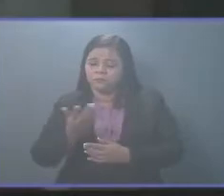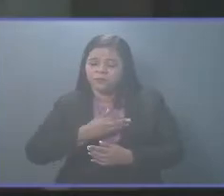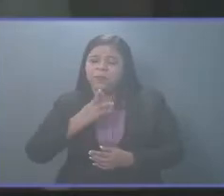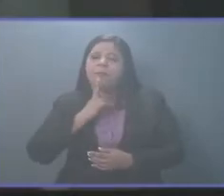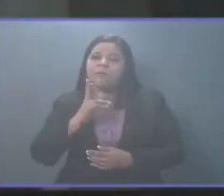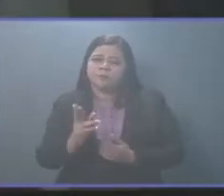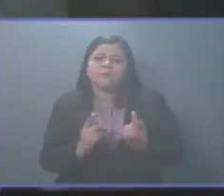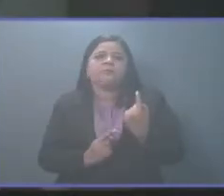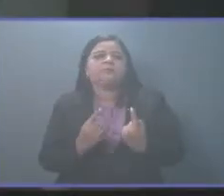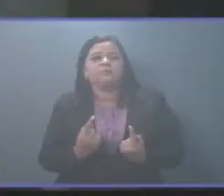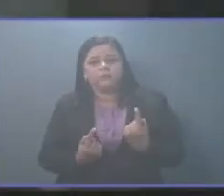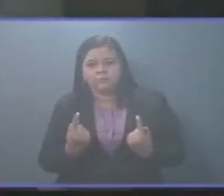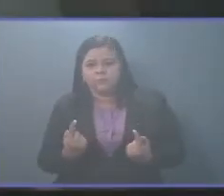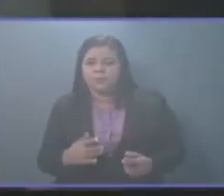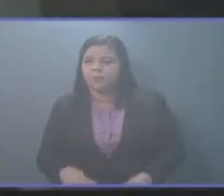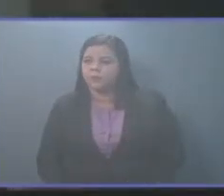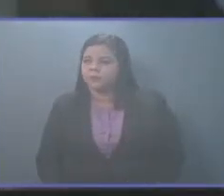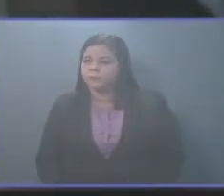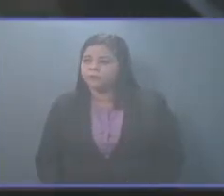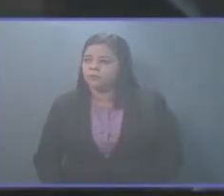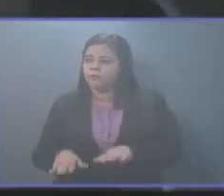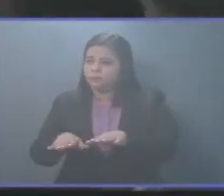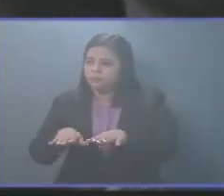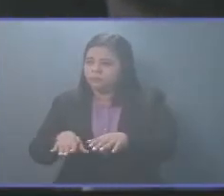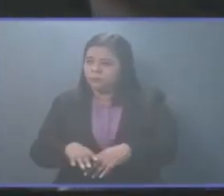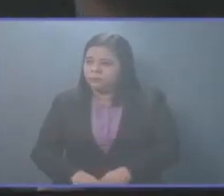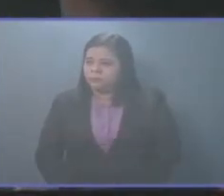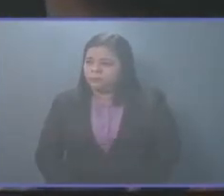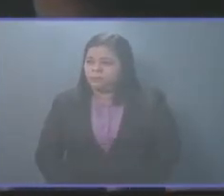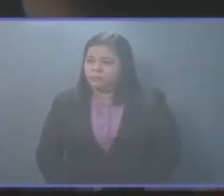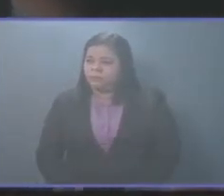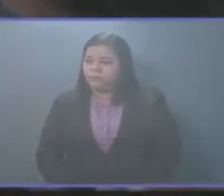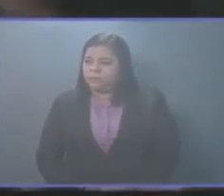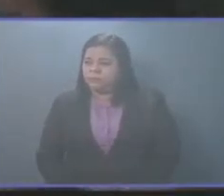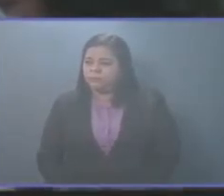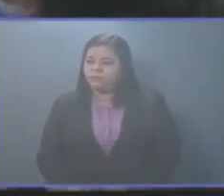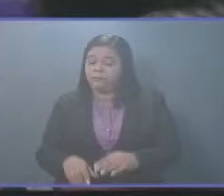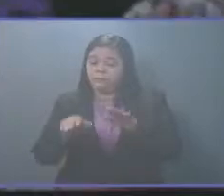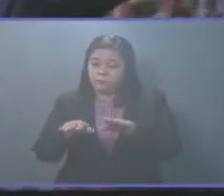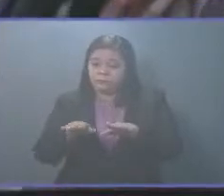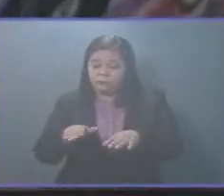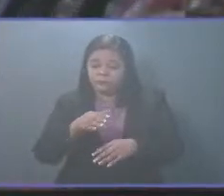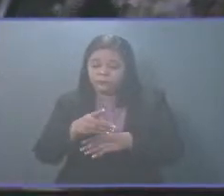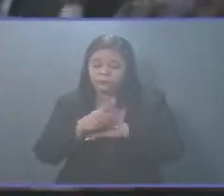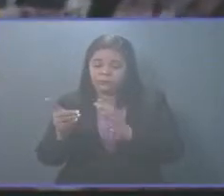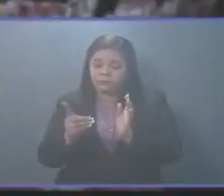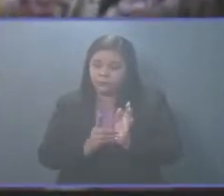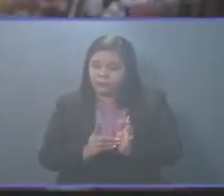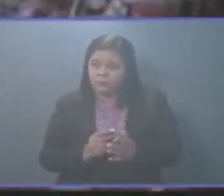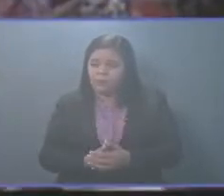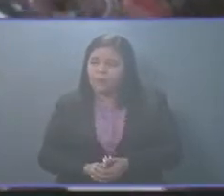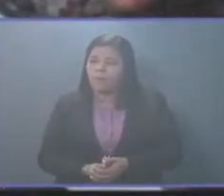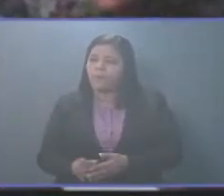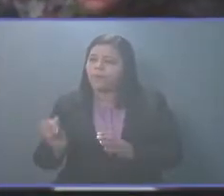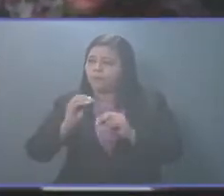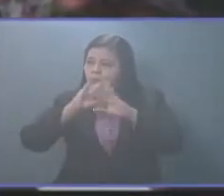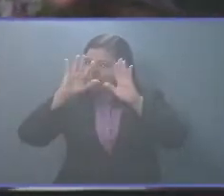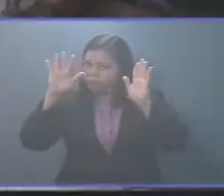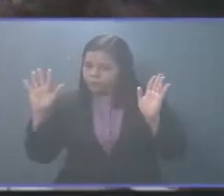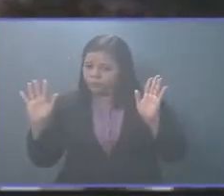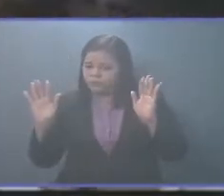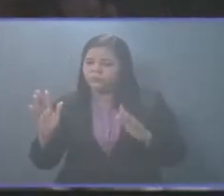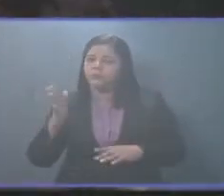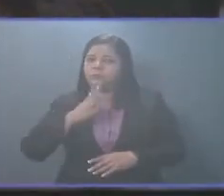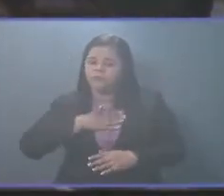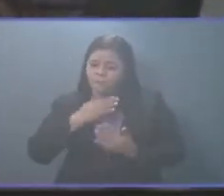obtuvieron sobre ese requerimiento. Gracias, presidente. Tiene la palabra. Gracias, diputada. Efectivamente, yo